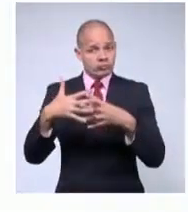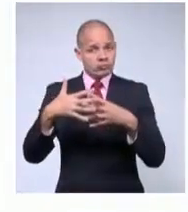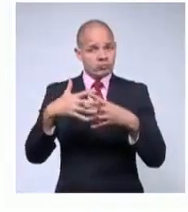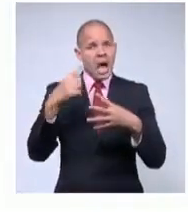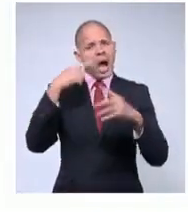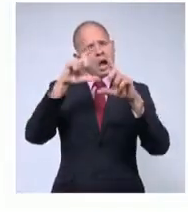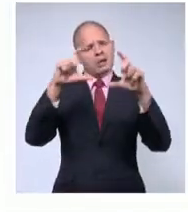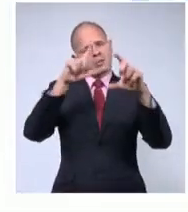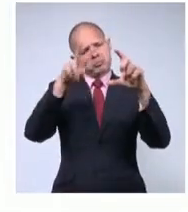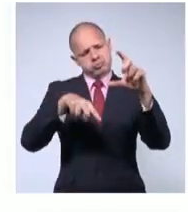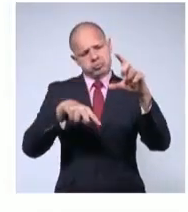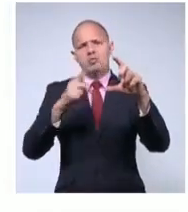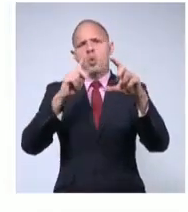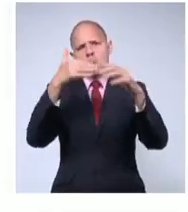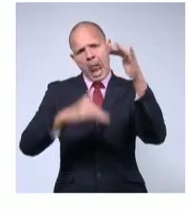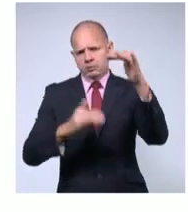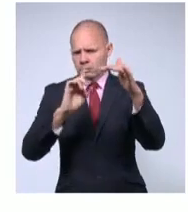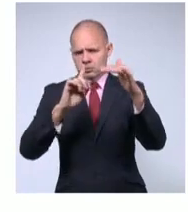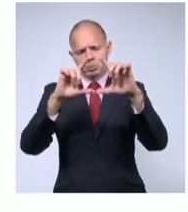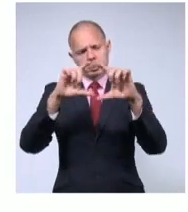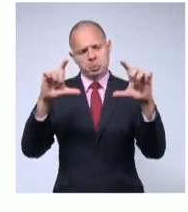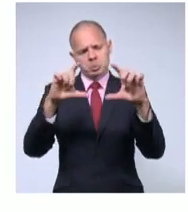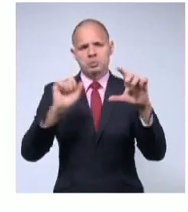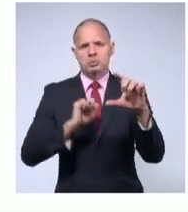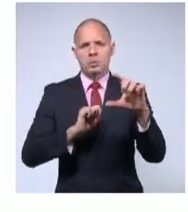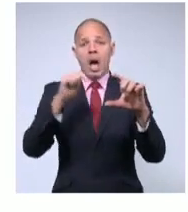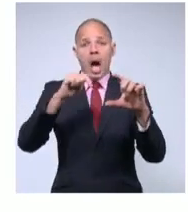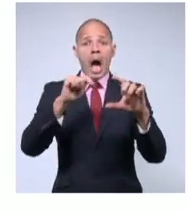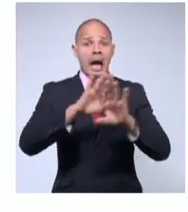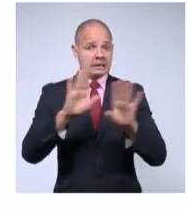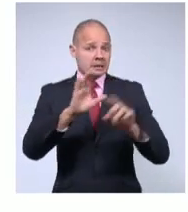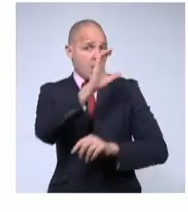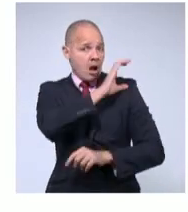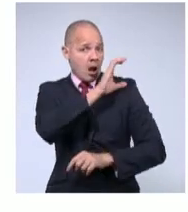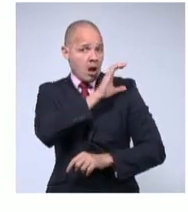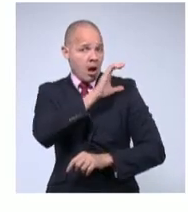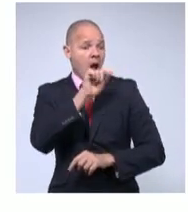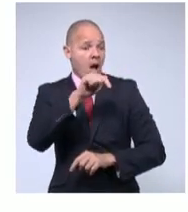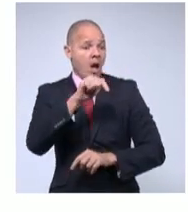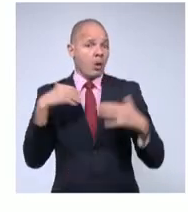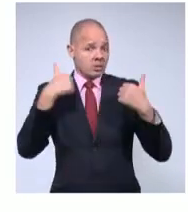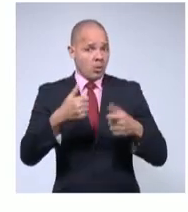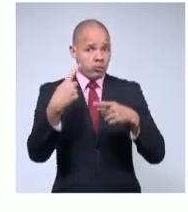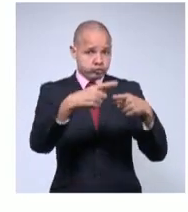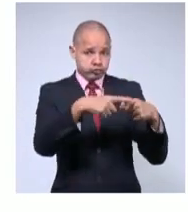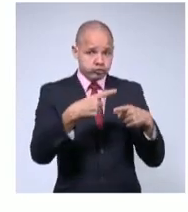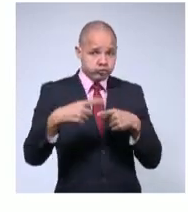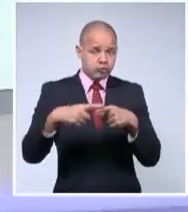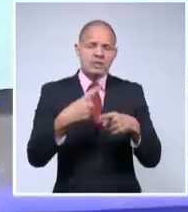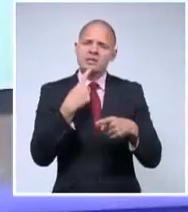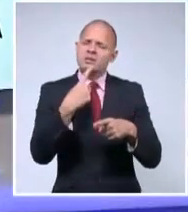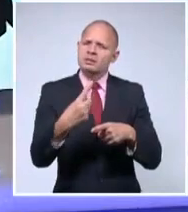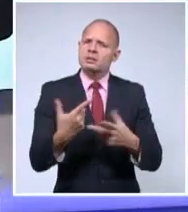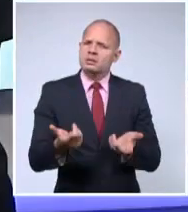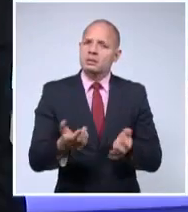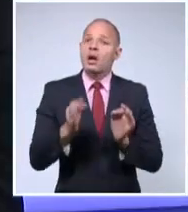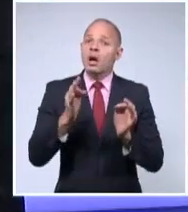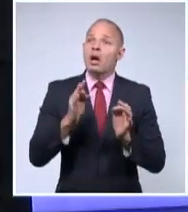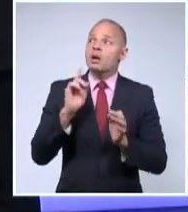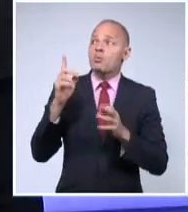no es tan extensa, afirma nuestra Cancillería que ha existido, fíjense ustedes, algún tipo, algún grado de